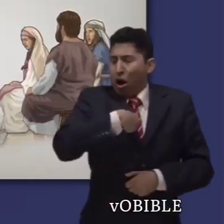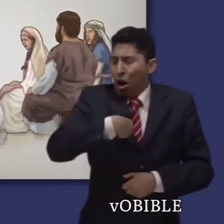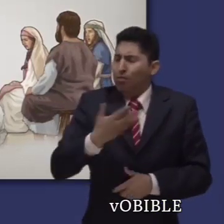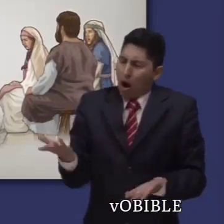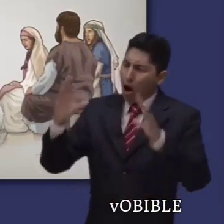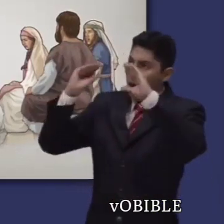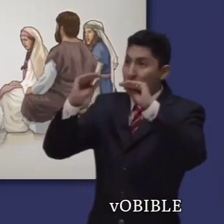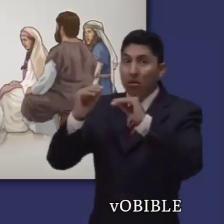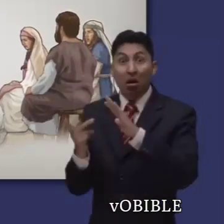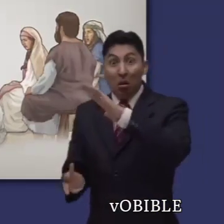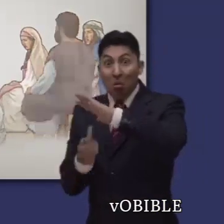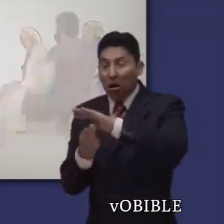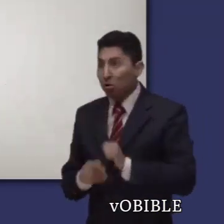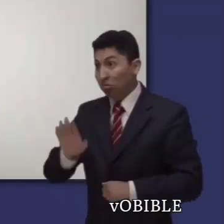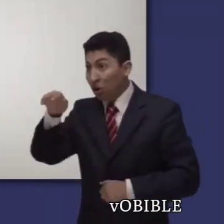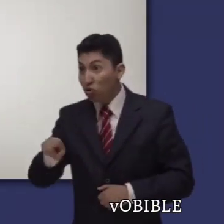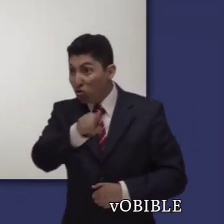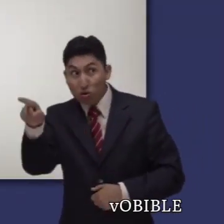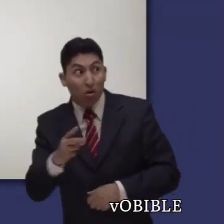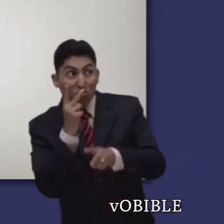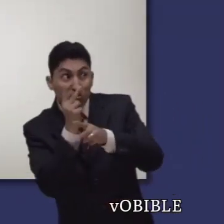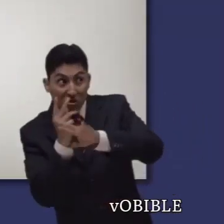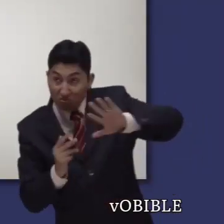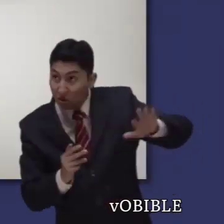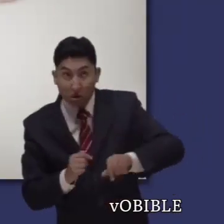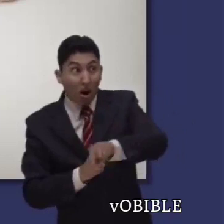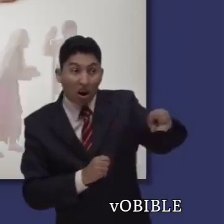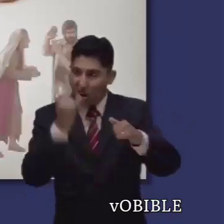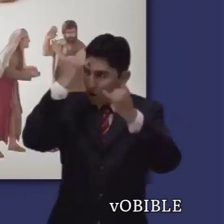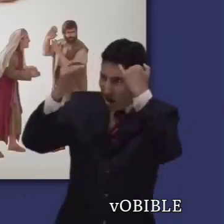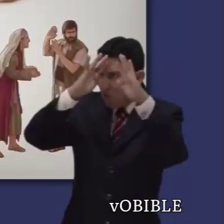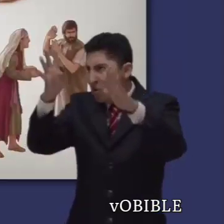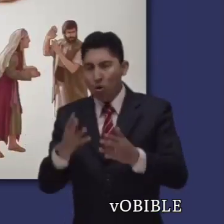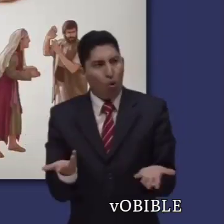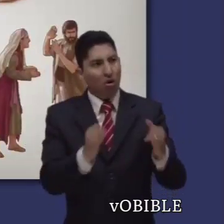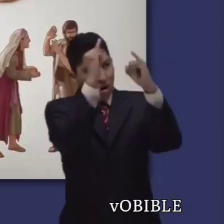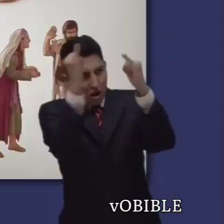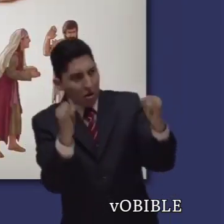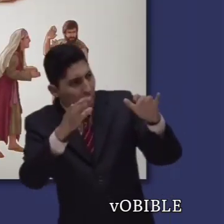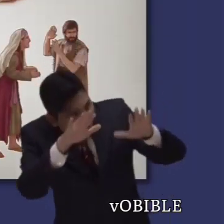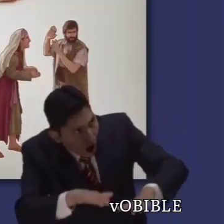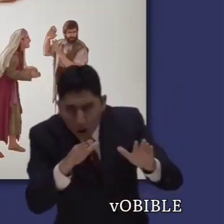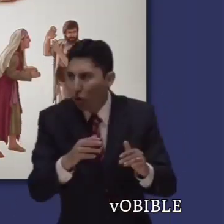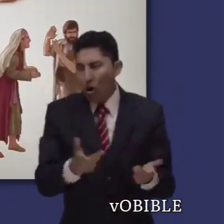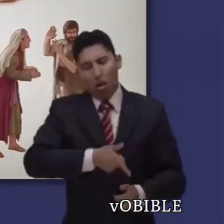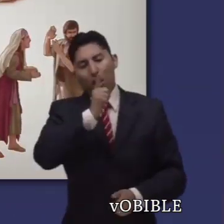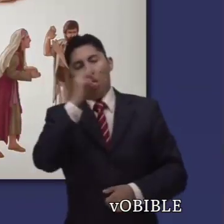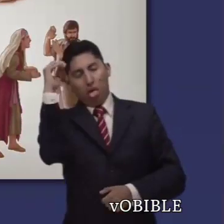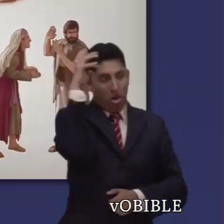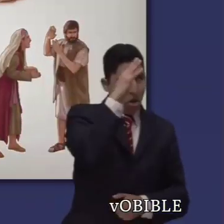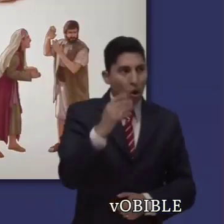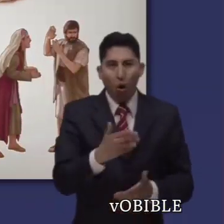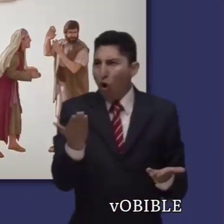que estaban siendo una mala influencia. Pablo recuerda a la congregación que las verdades bíblicas pueden